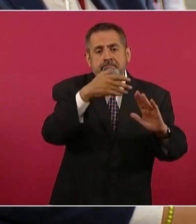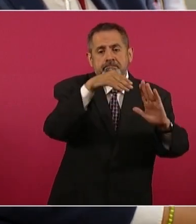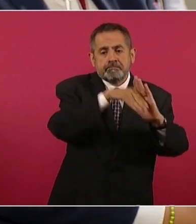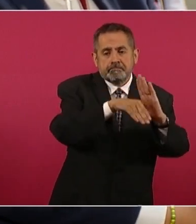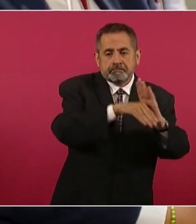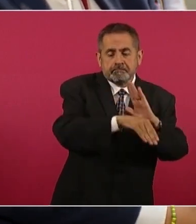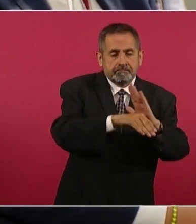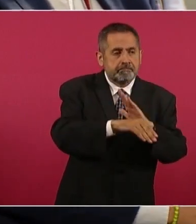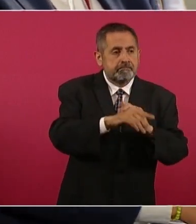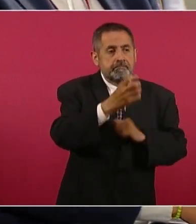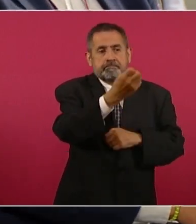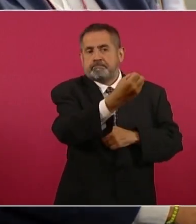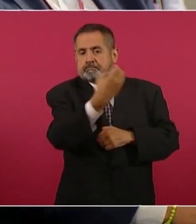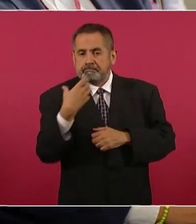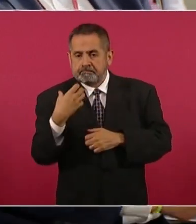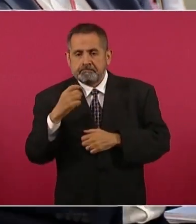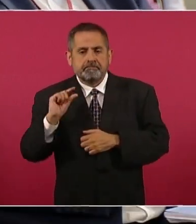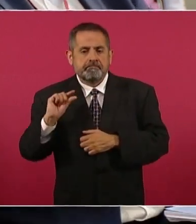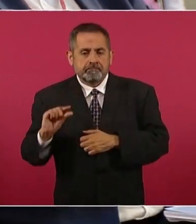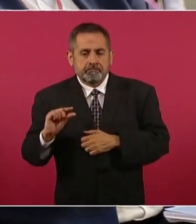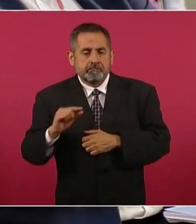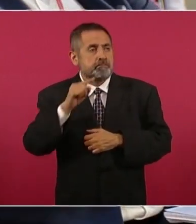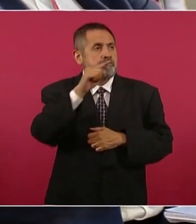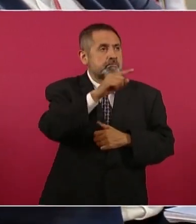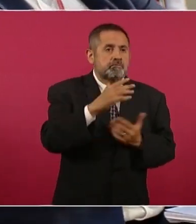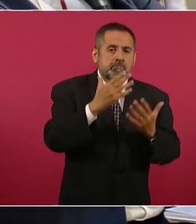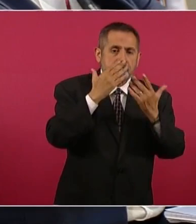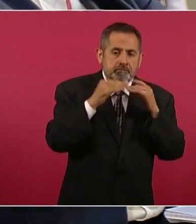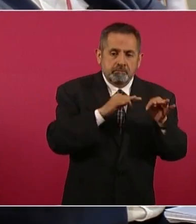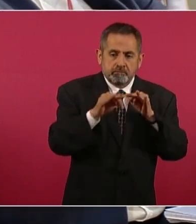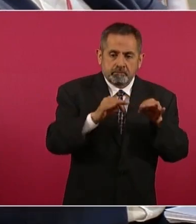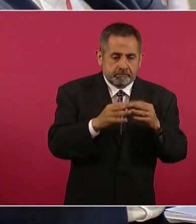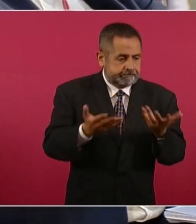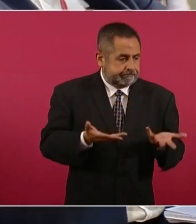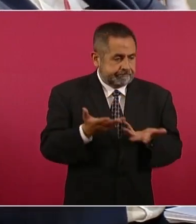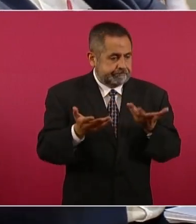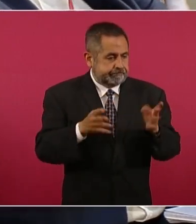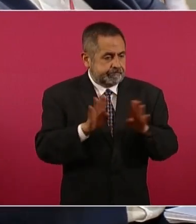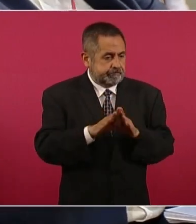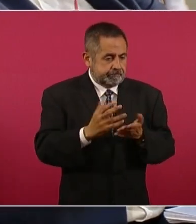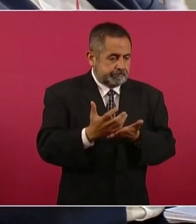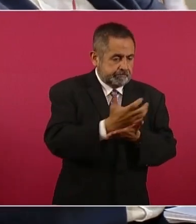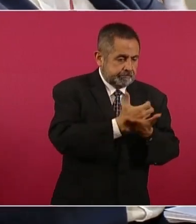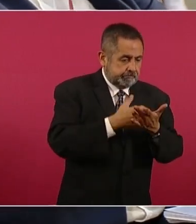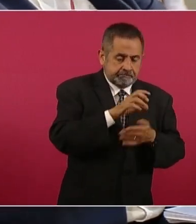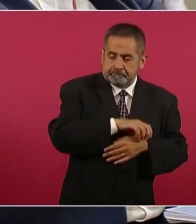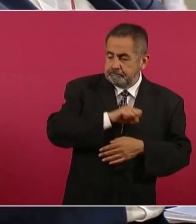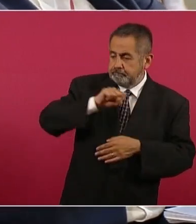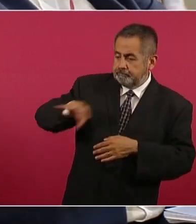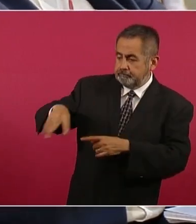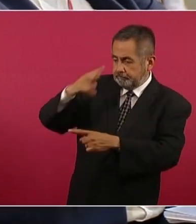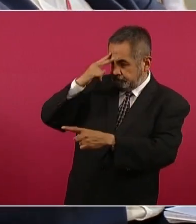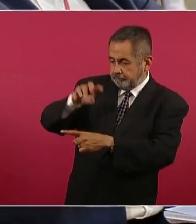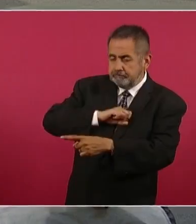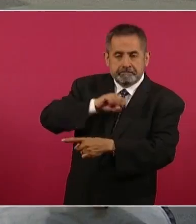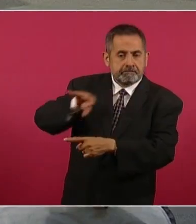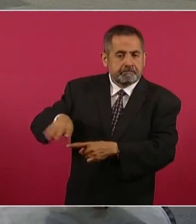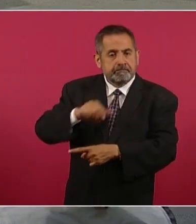se contraen, ¿no? Porque no va a haber trabajo para los migrantes mexicanos que están en los Estados